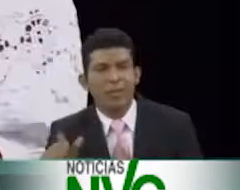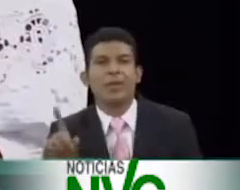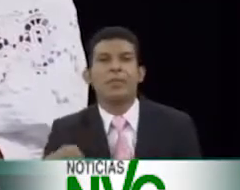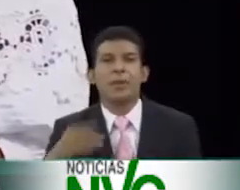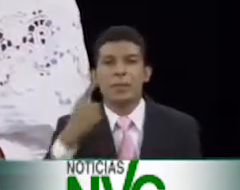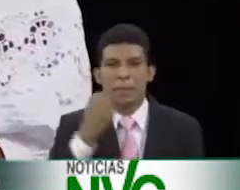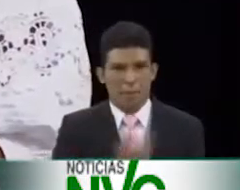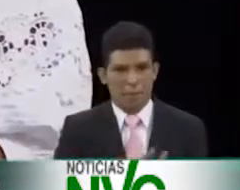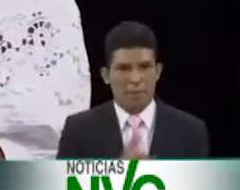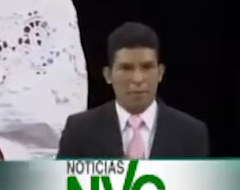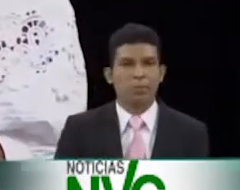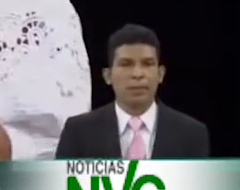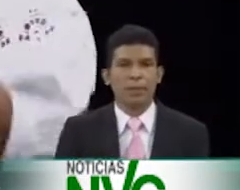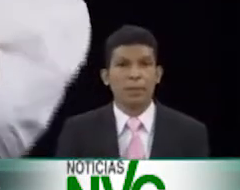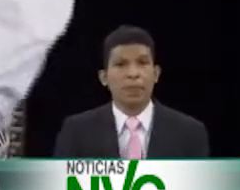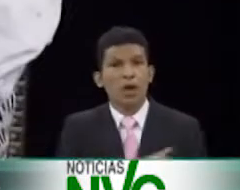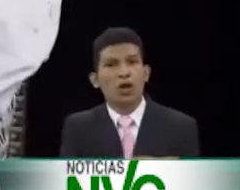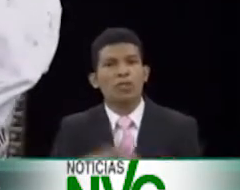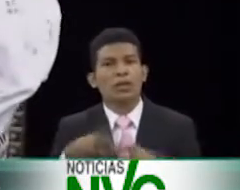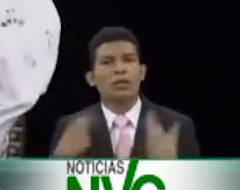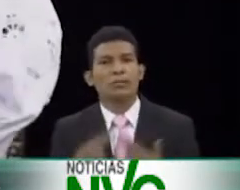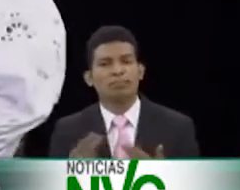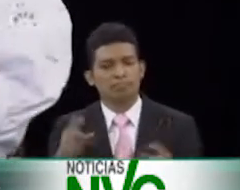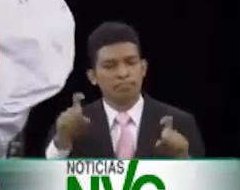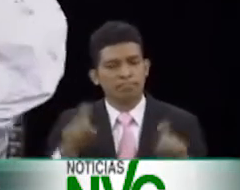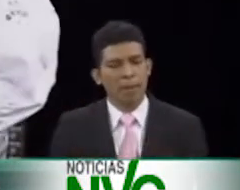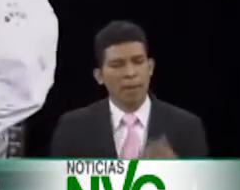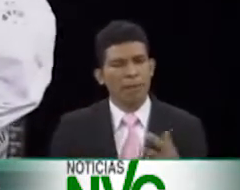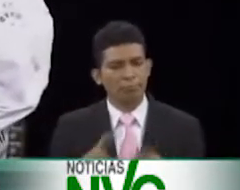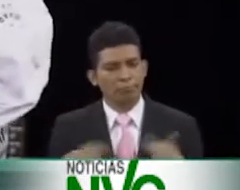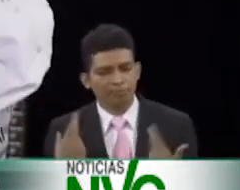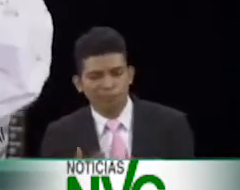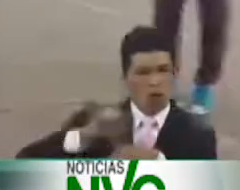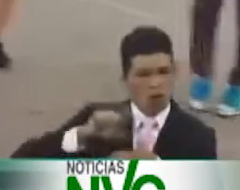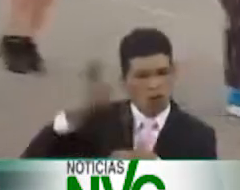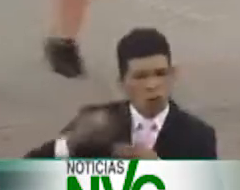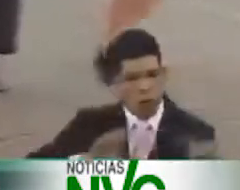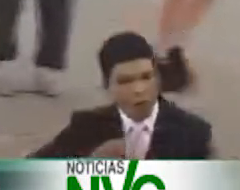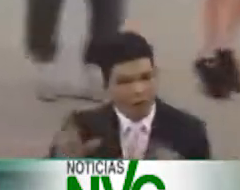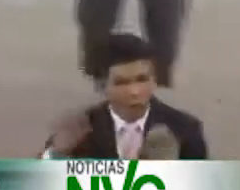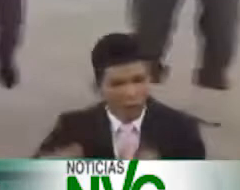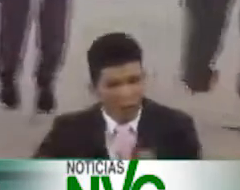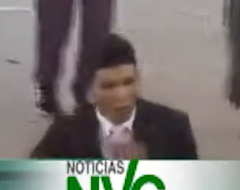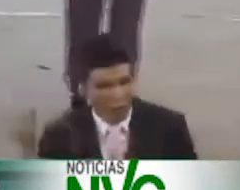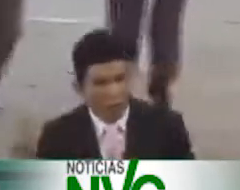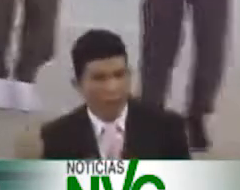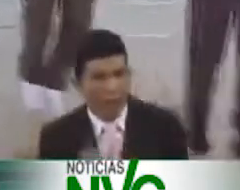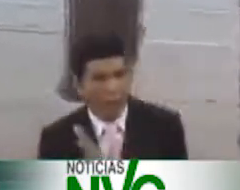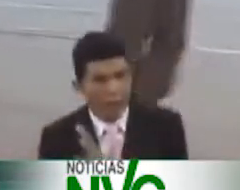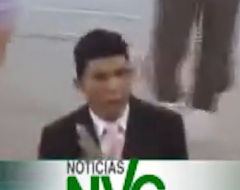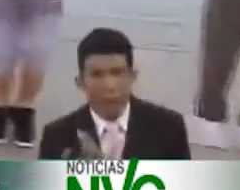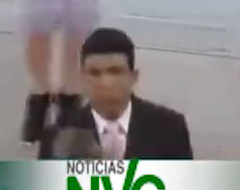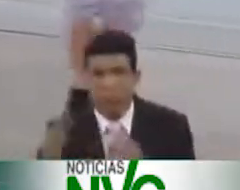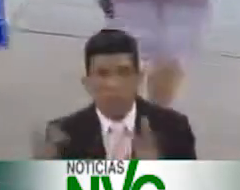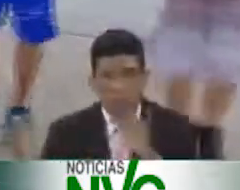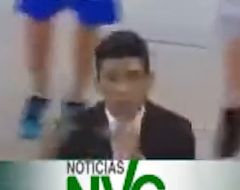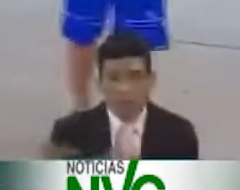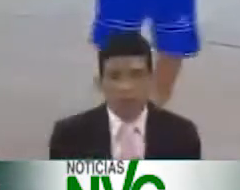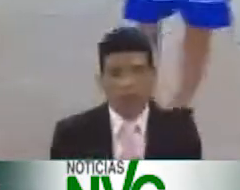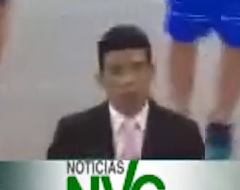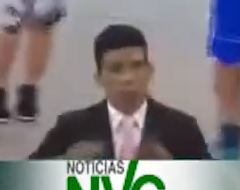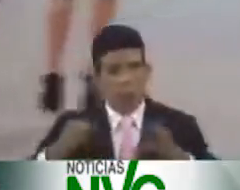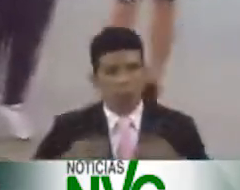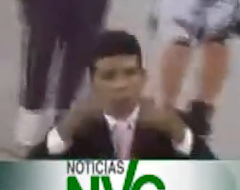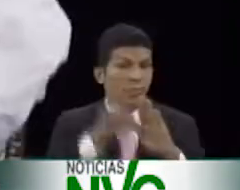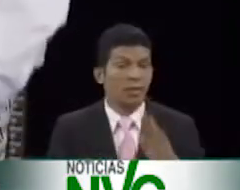COVID-19. Este comité debe reunirse para empezar a evaluar y ajustar los protocolos que nosotros estaremos enviando también en el transcurso de